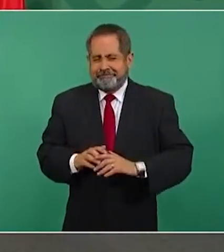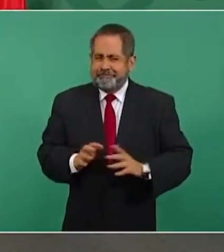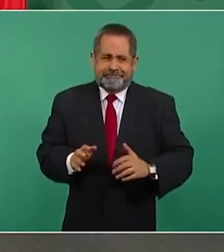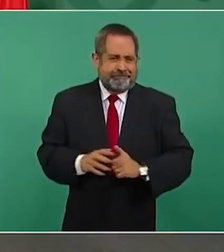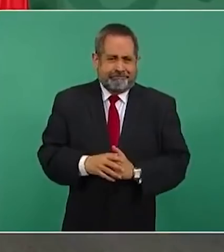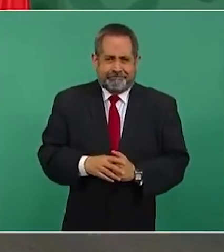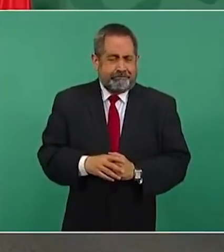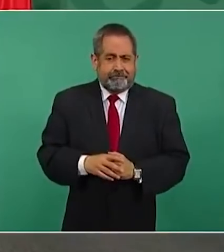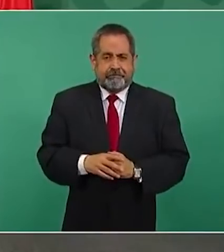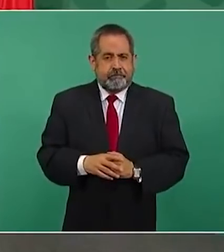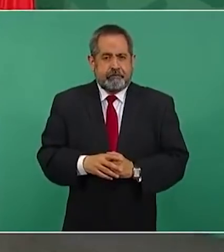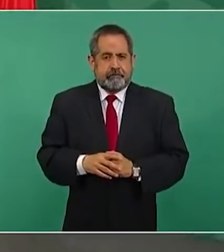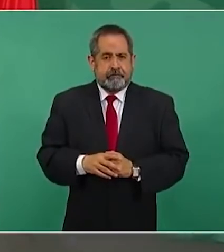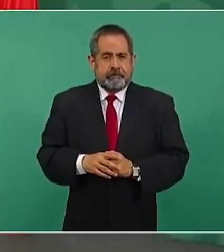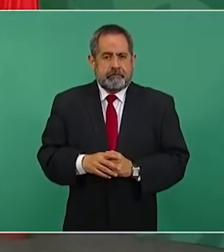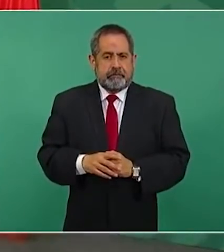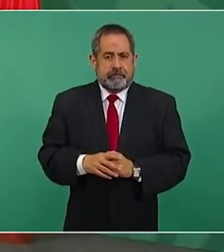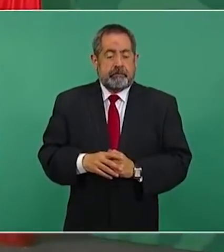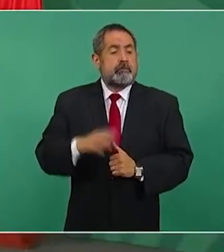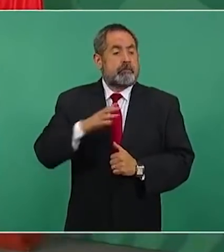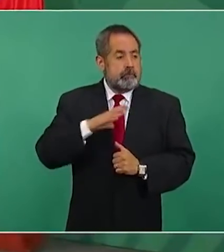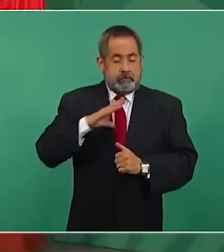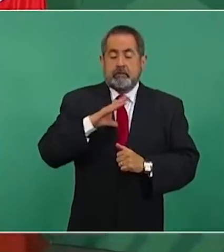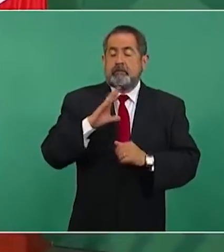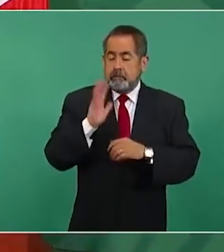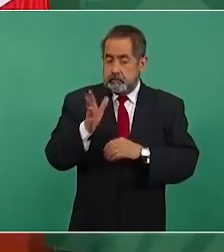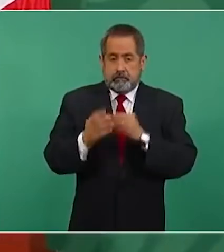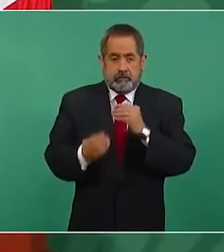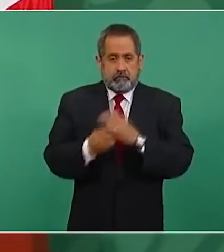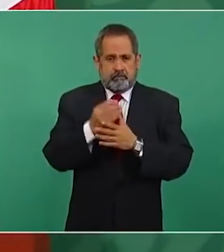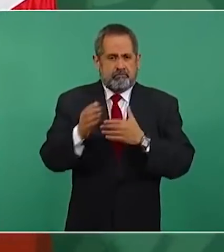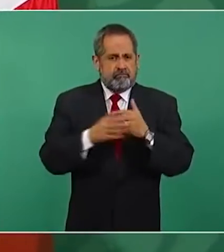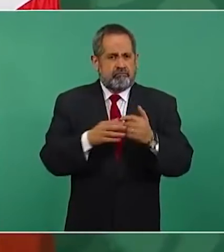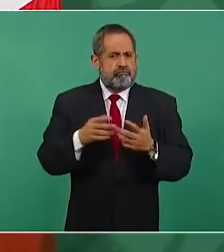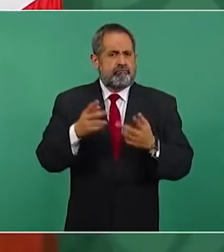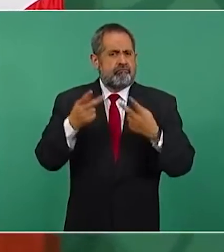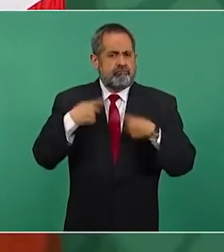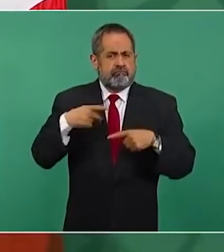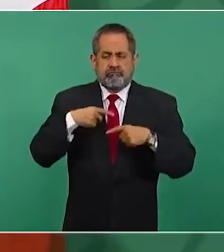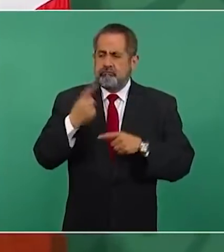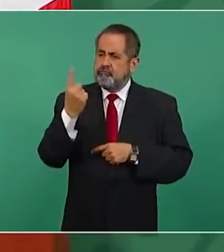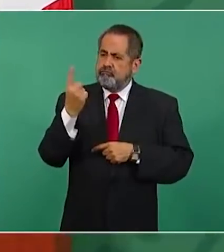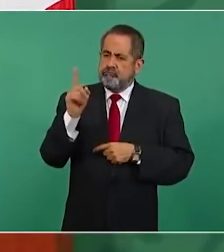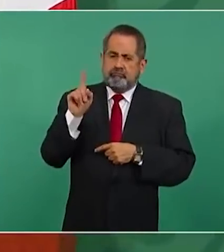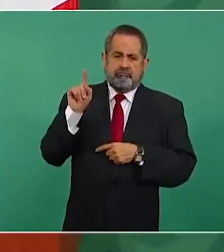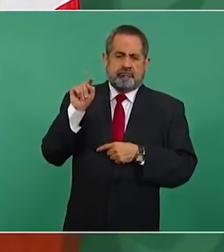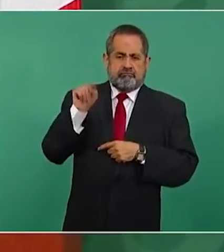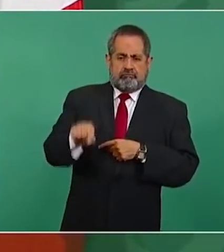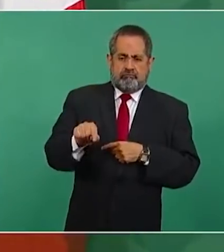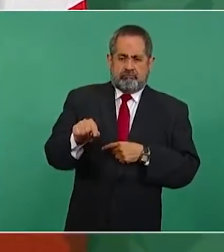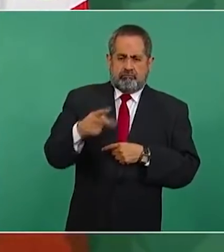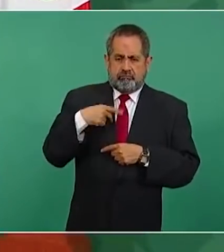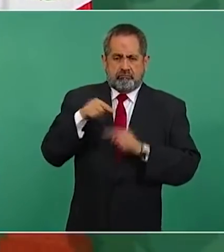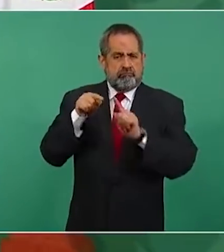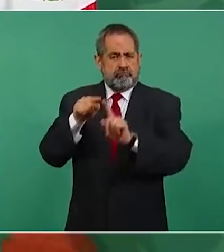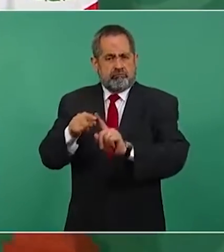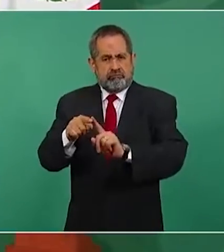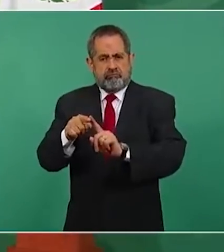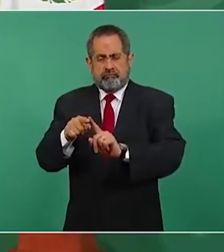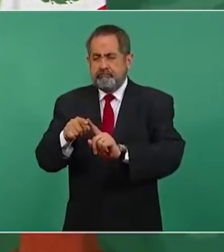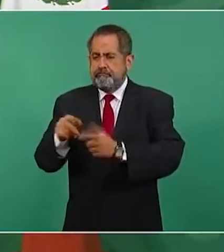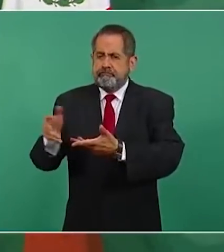ahora hay sistemas en donde una persona en las comunidades recoge todos los